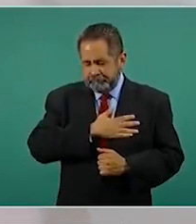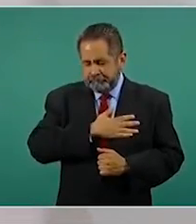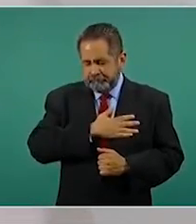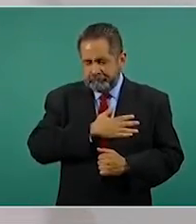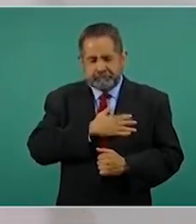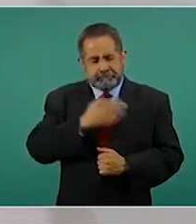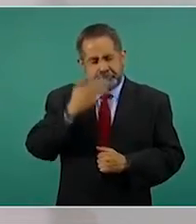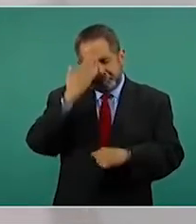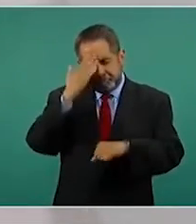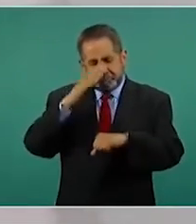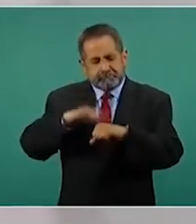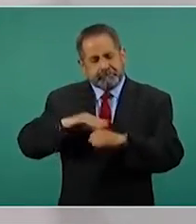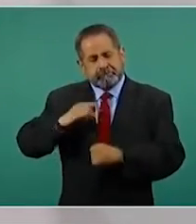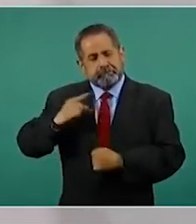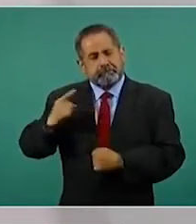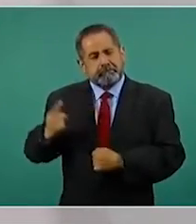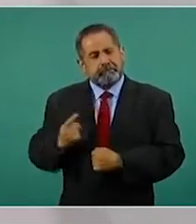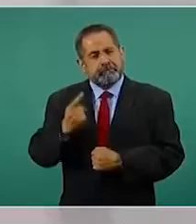eternamente